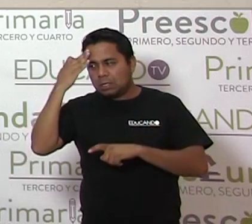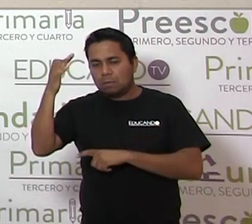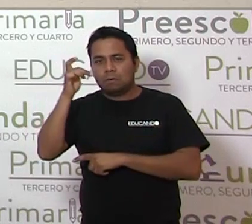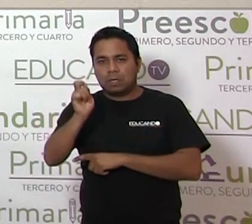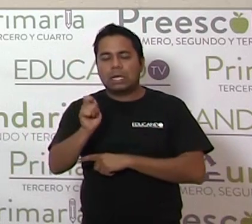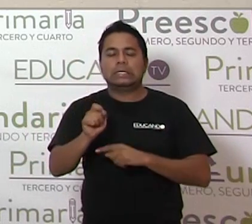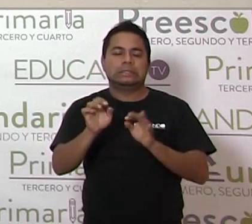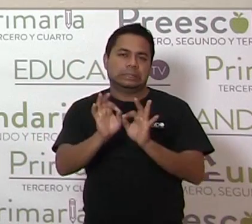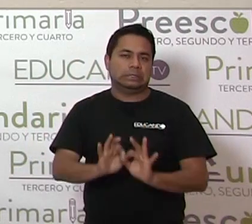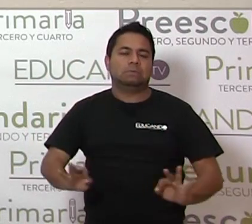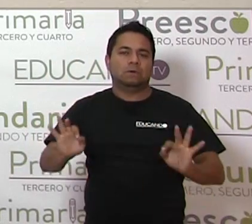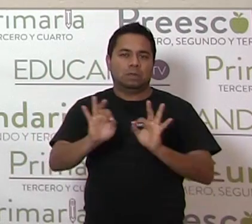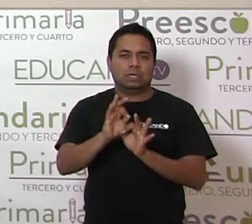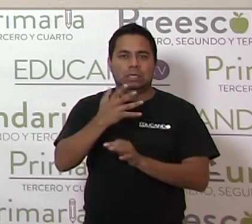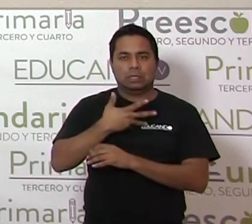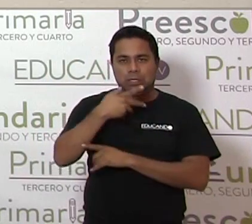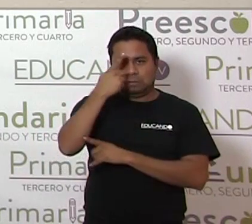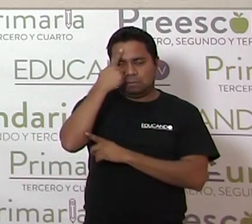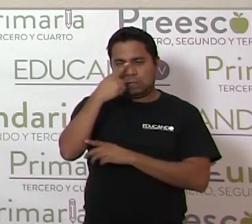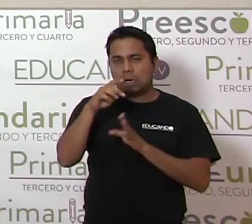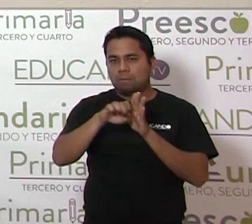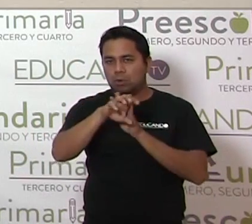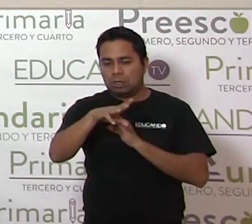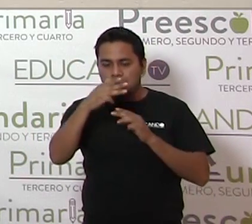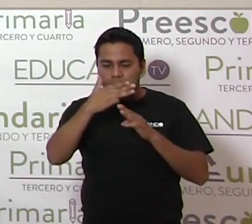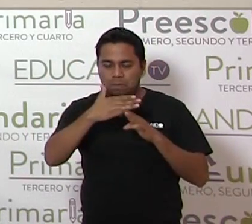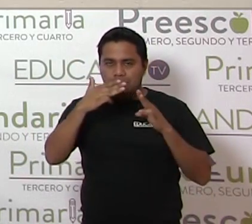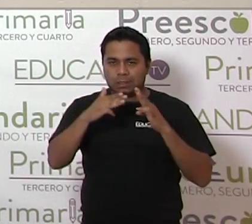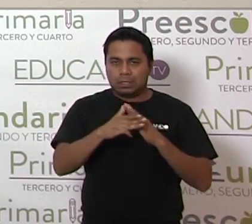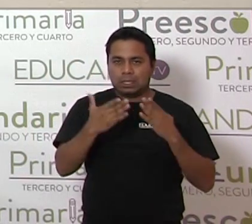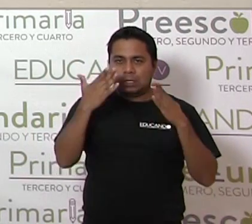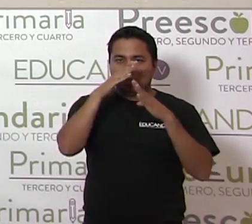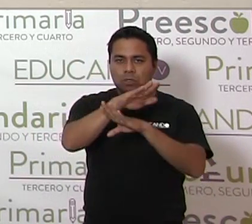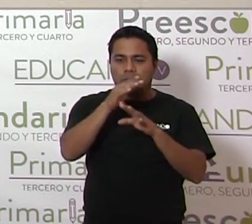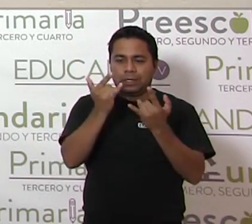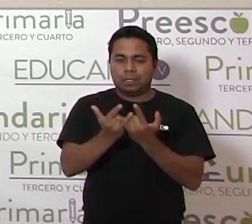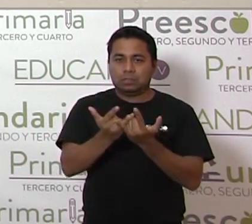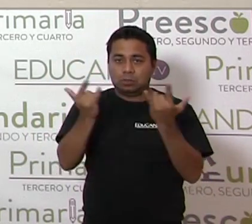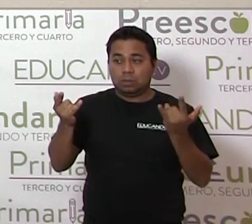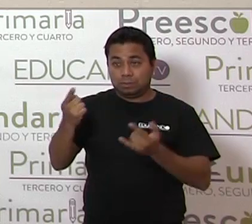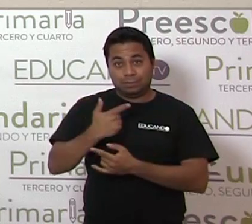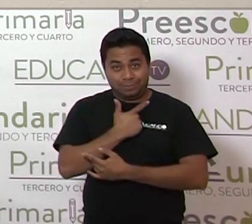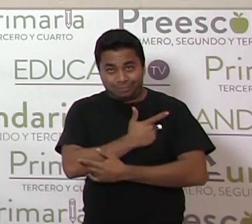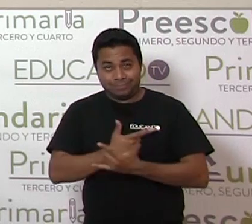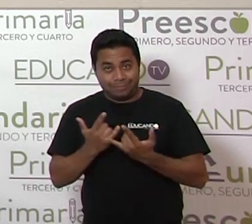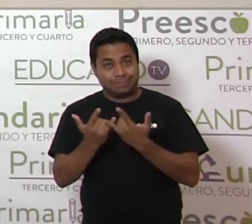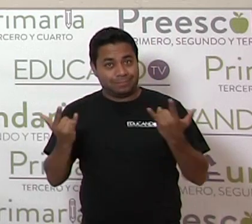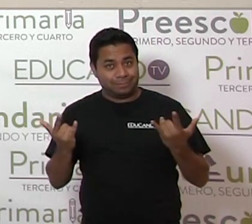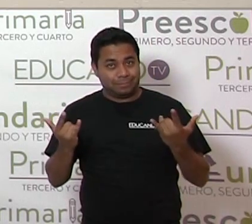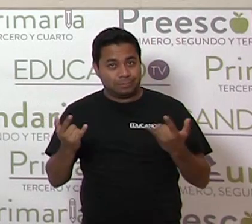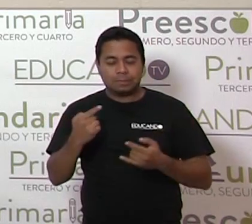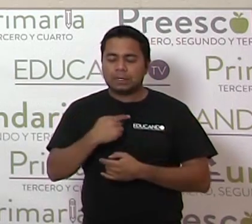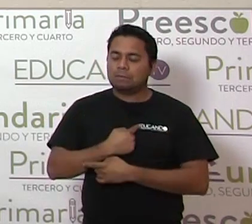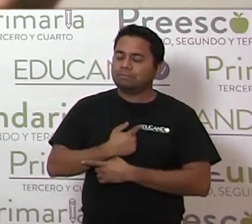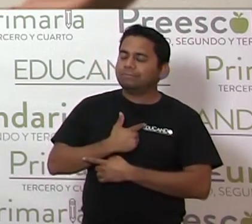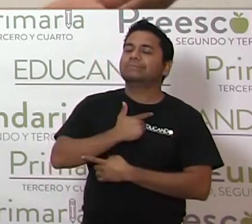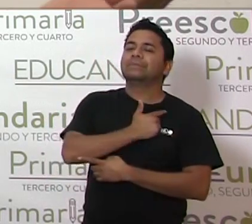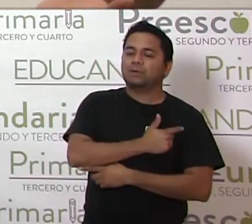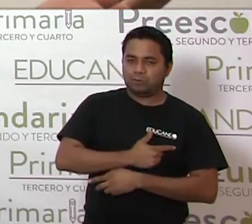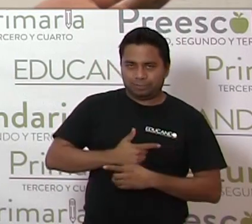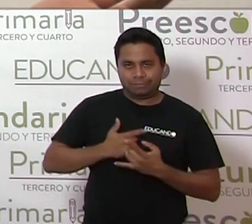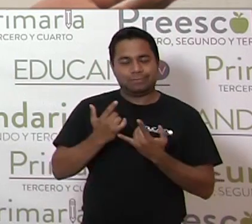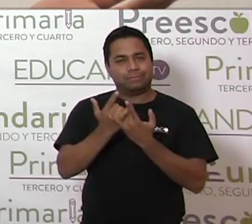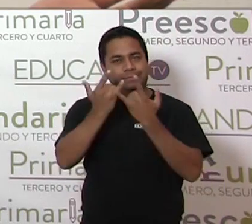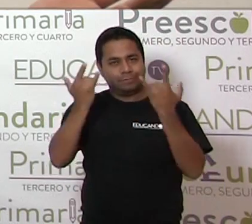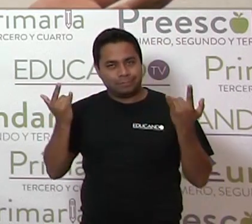organizador sumamente fundamental para la materia de historia. ¿Te gusta la historia? A mí me gusta